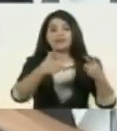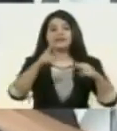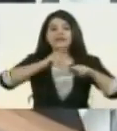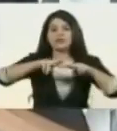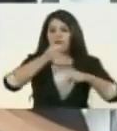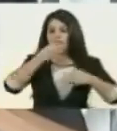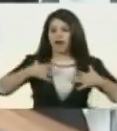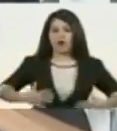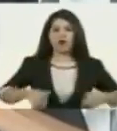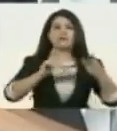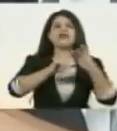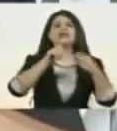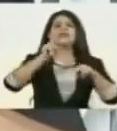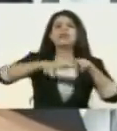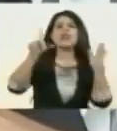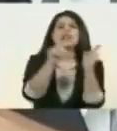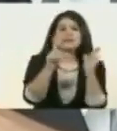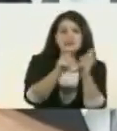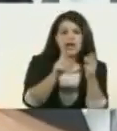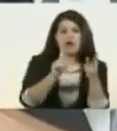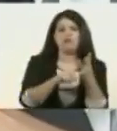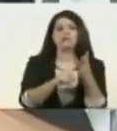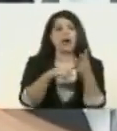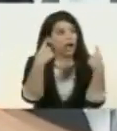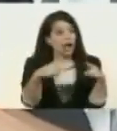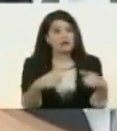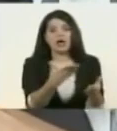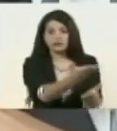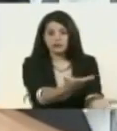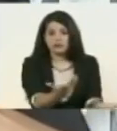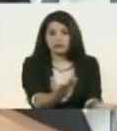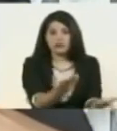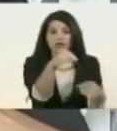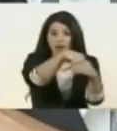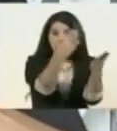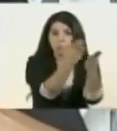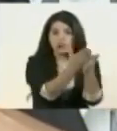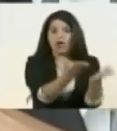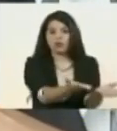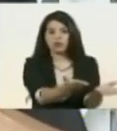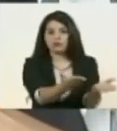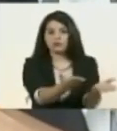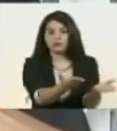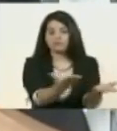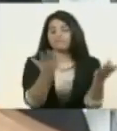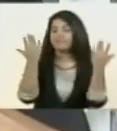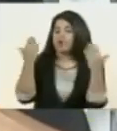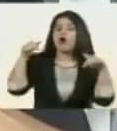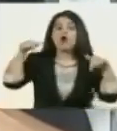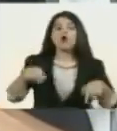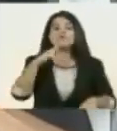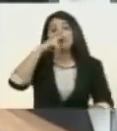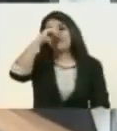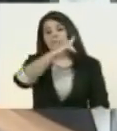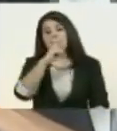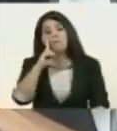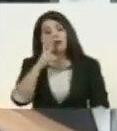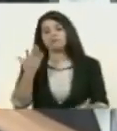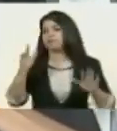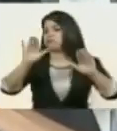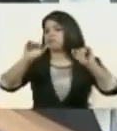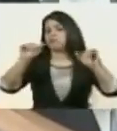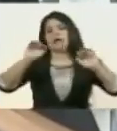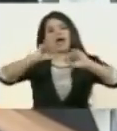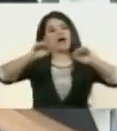de liceo, donde hay niños de educación primaria y por supuesto, hoy los representantes están convocando una